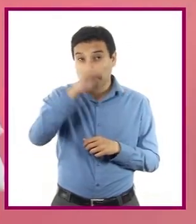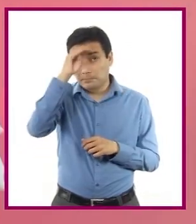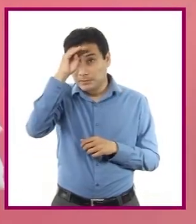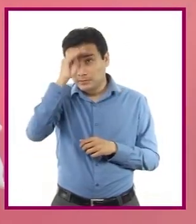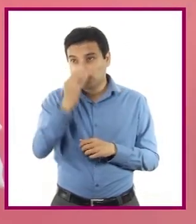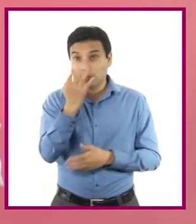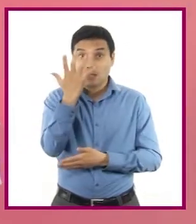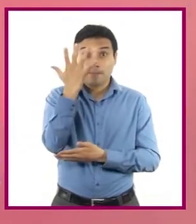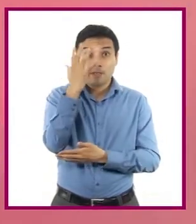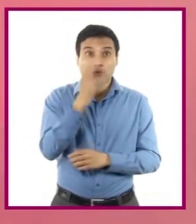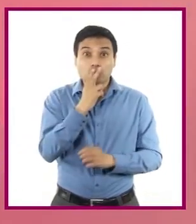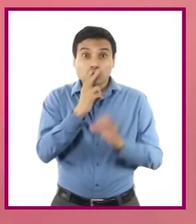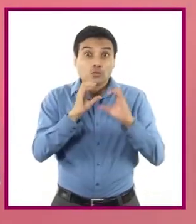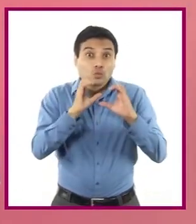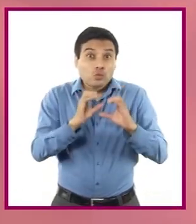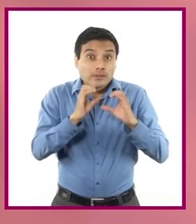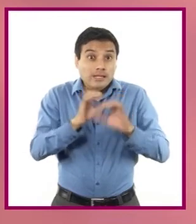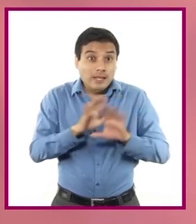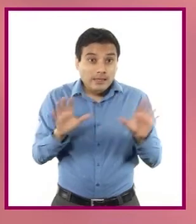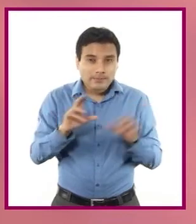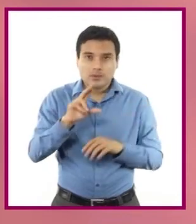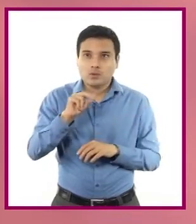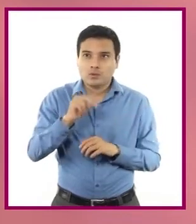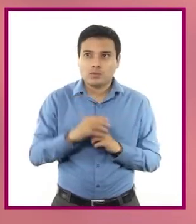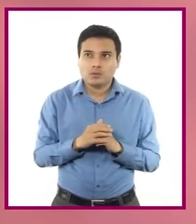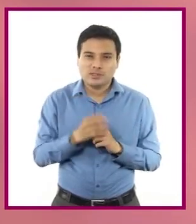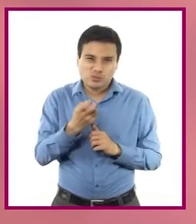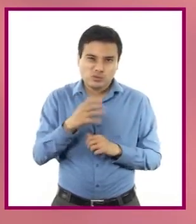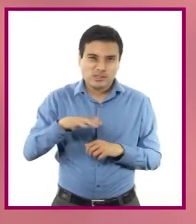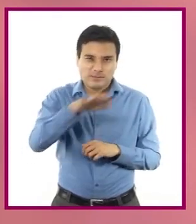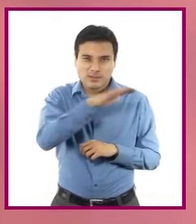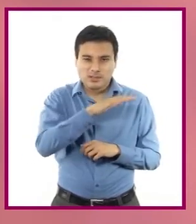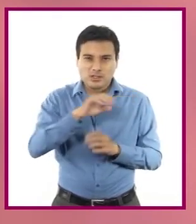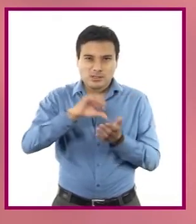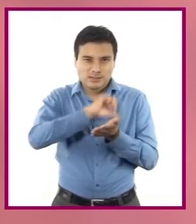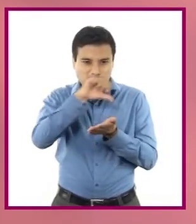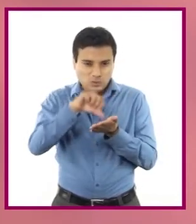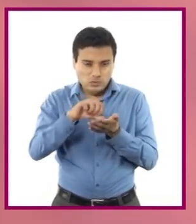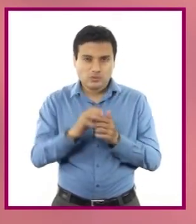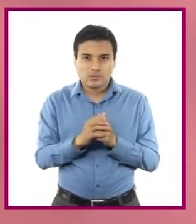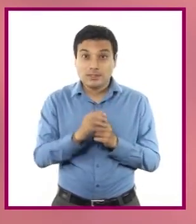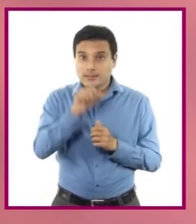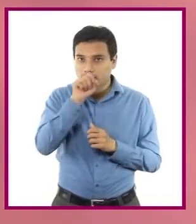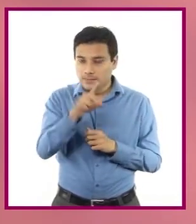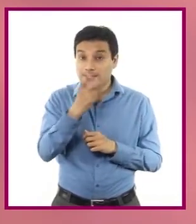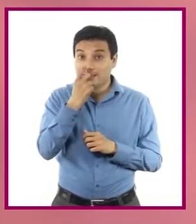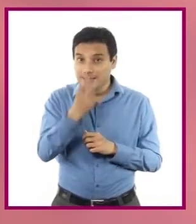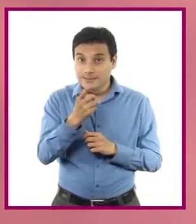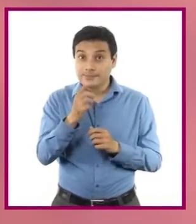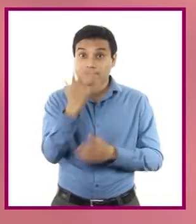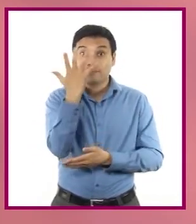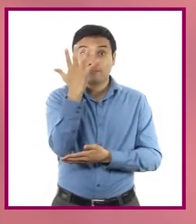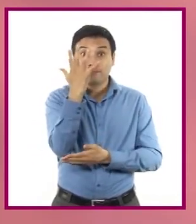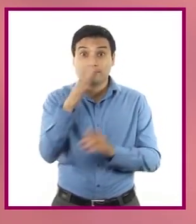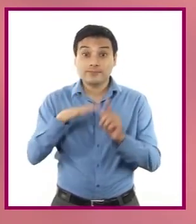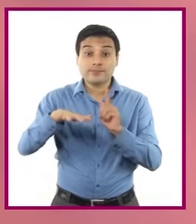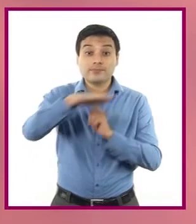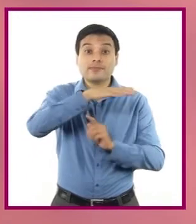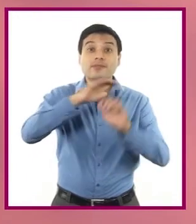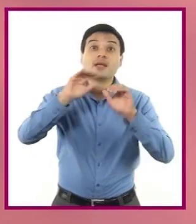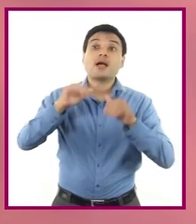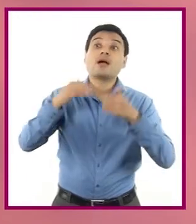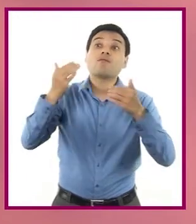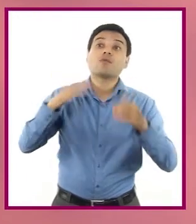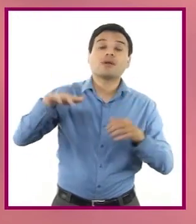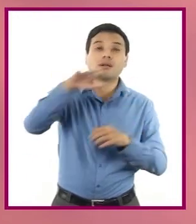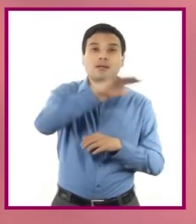reserva, lo que él llama la zona núcleo, pues hace una mención específica para cuidar los alrededores de la reserva con la intención